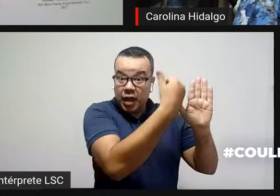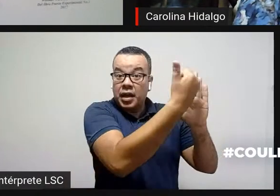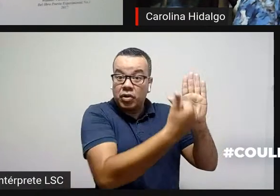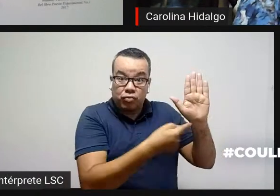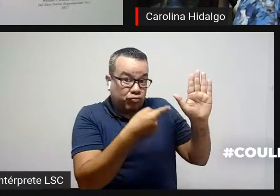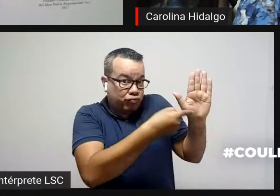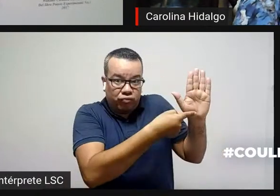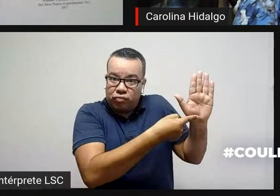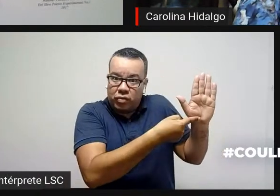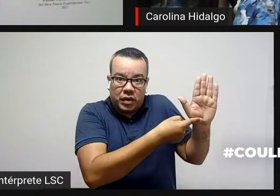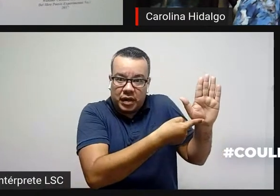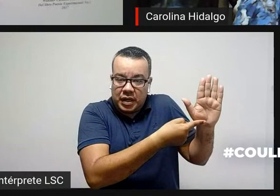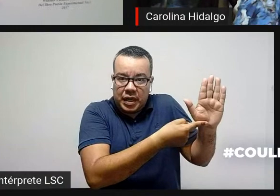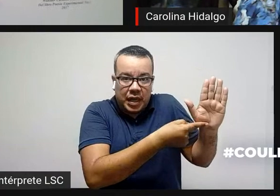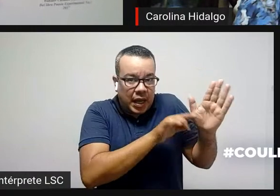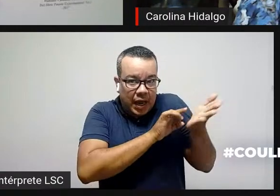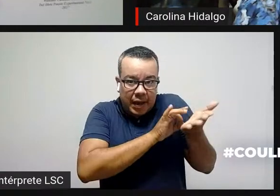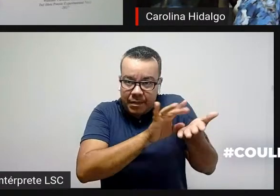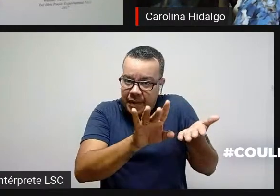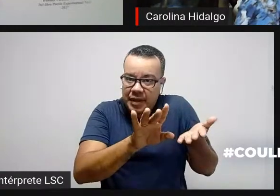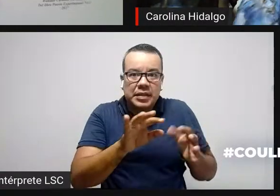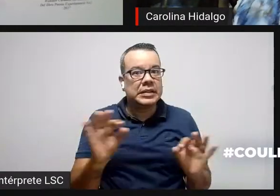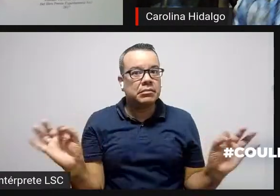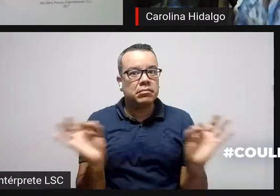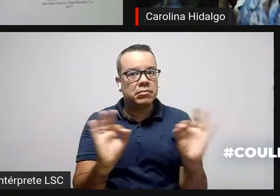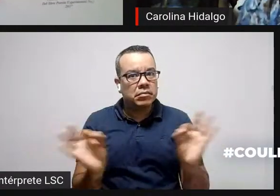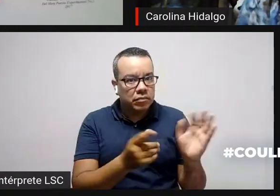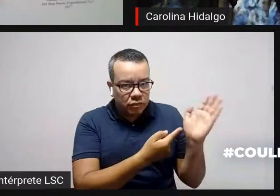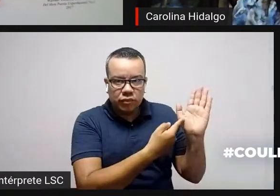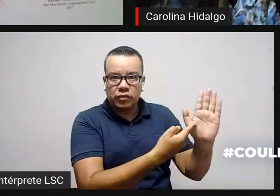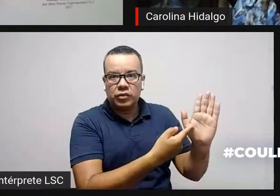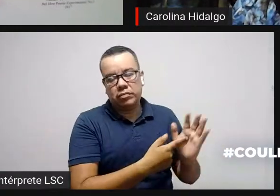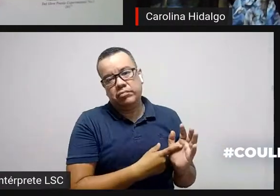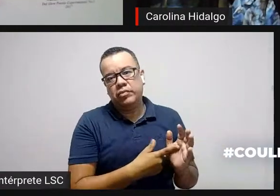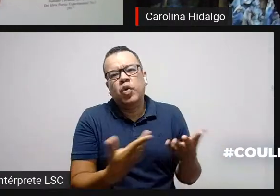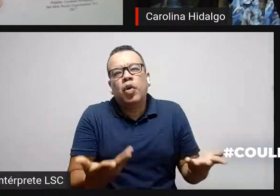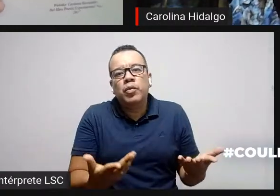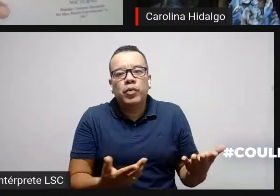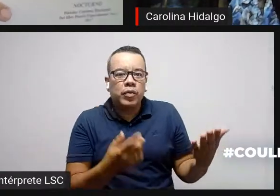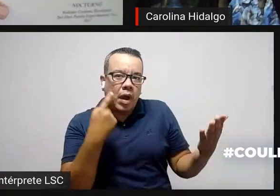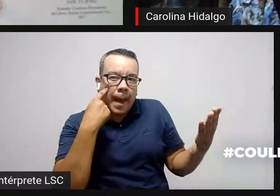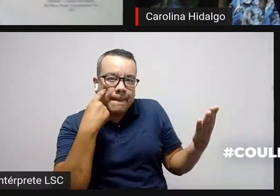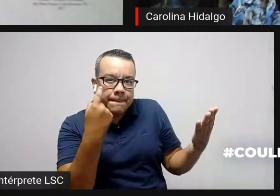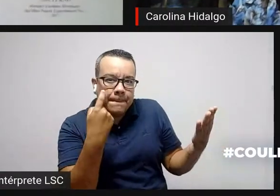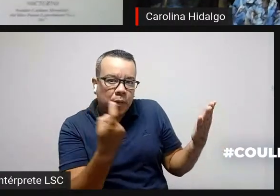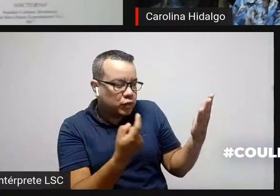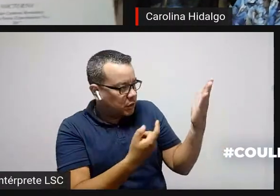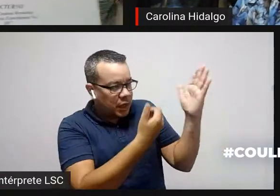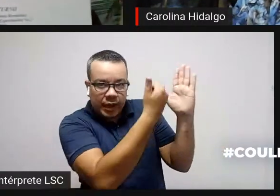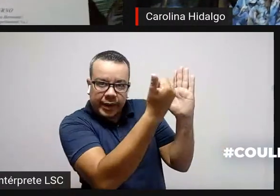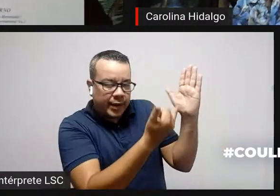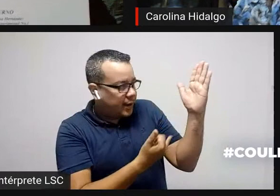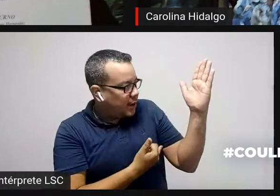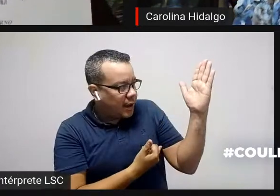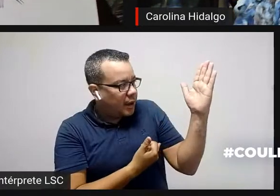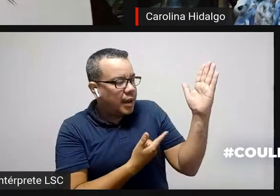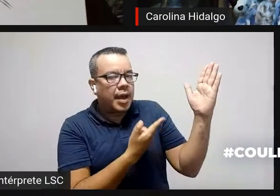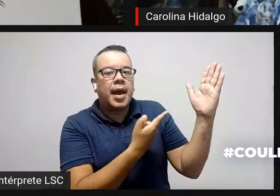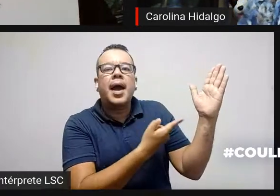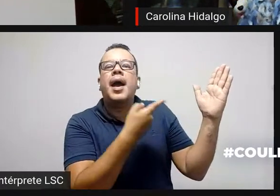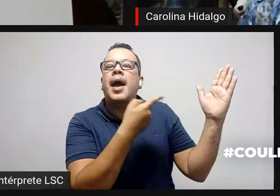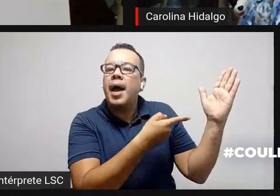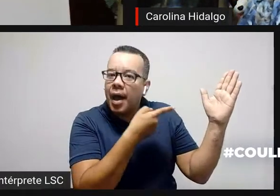solamente es como buscar y experimentar un poco más con esas estéticas